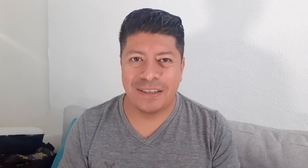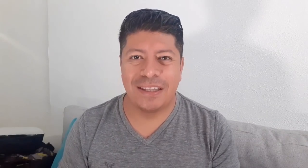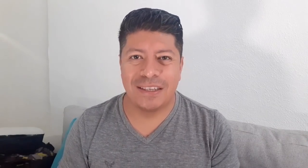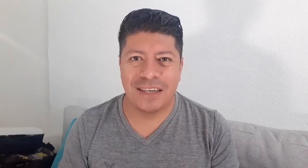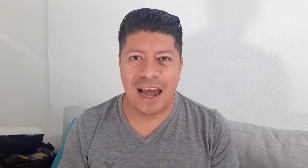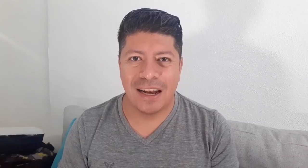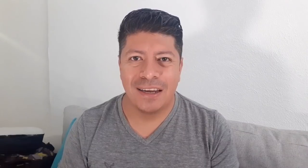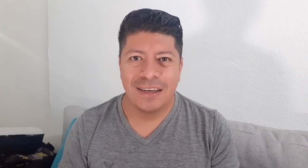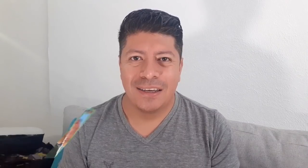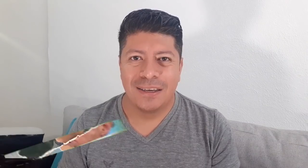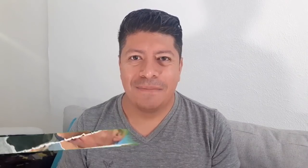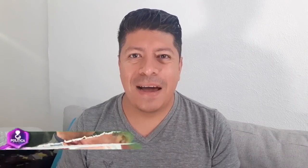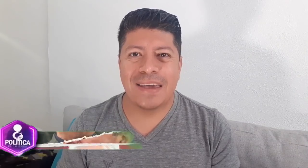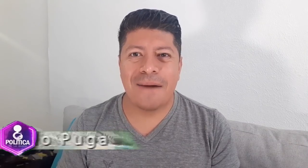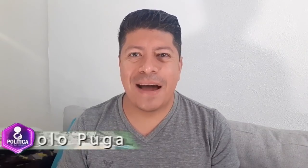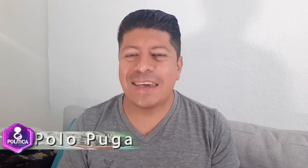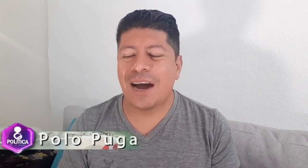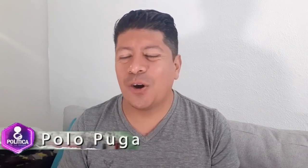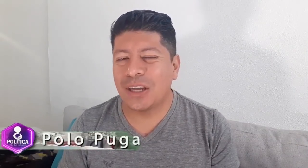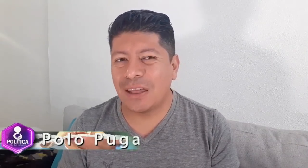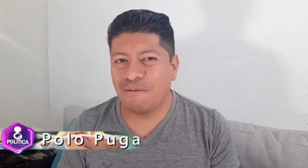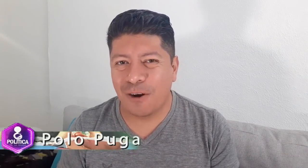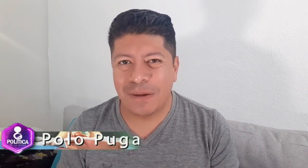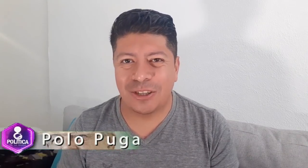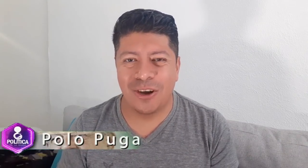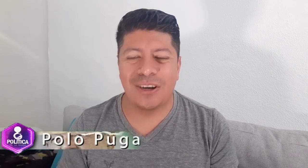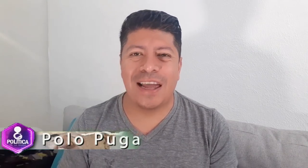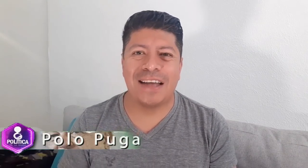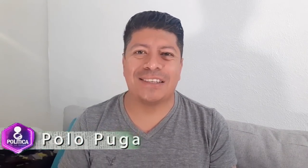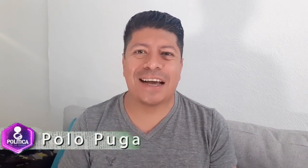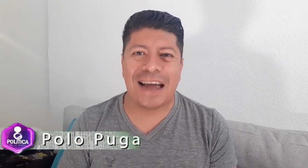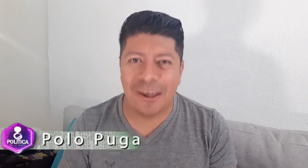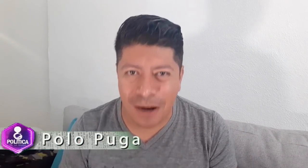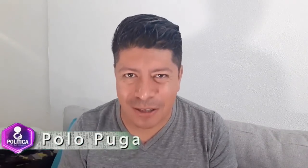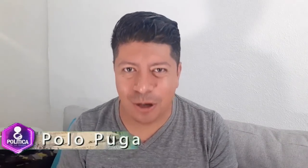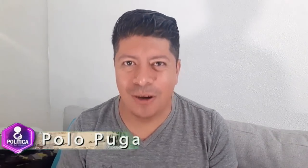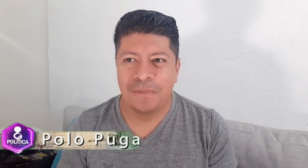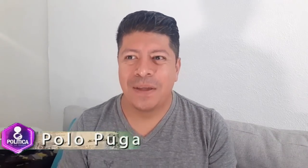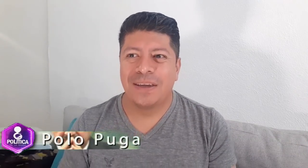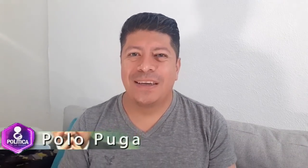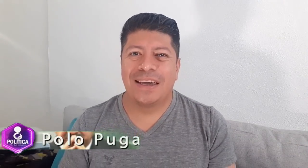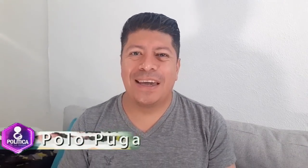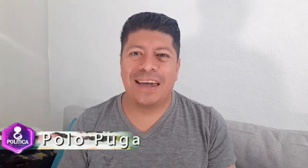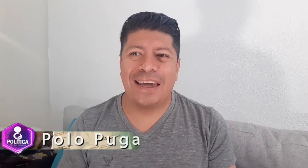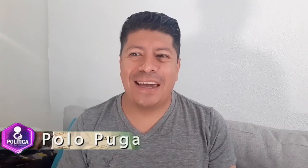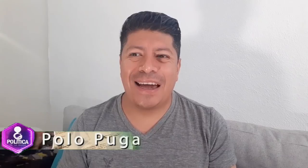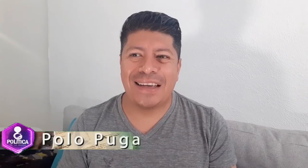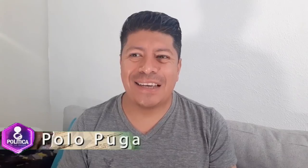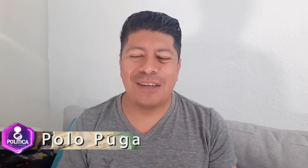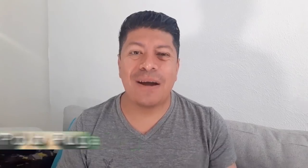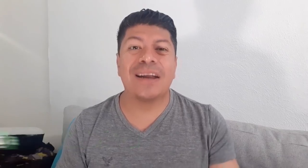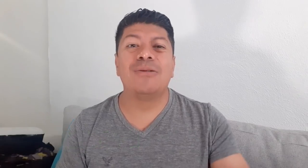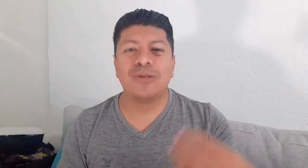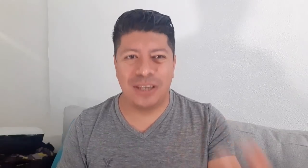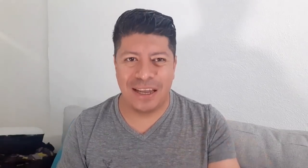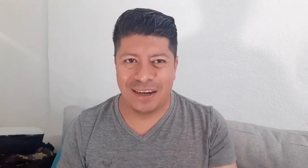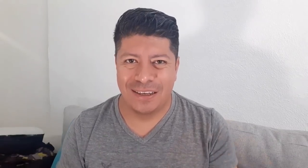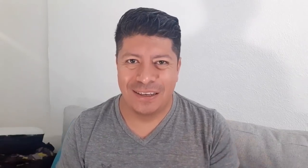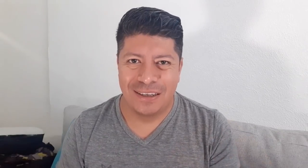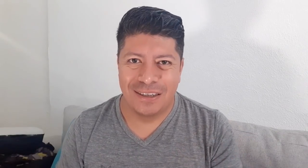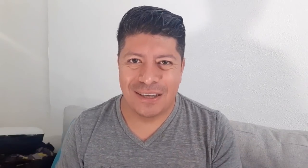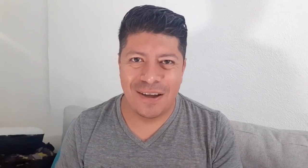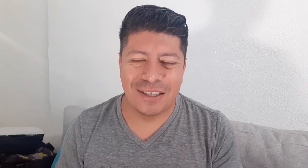de la silla presidencial. Vaya, vaya joya de información, le han sacado al sol, ha salido a